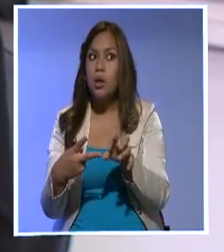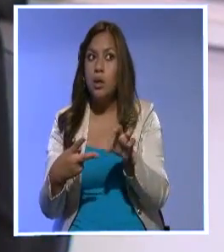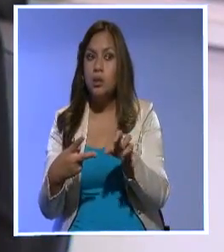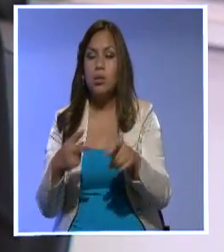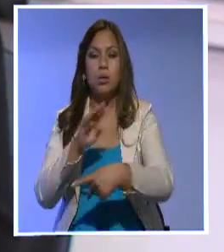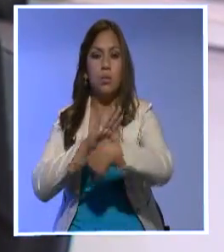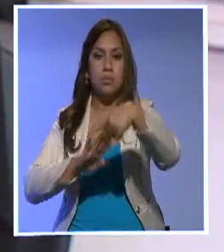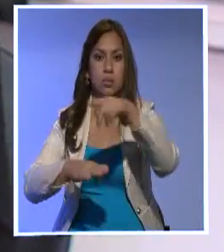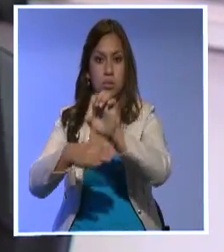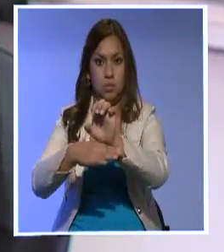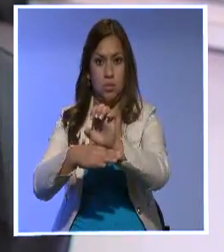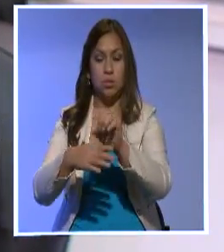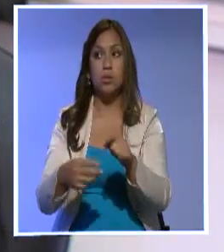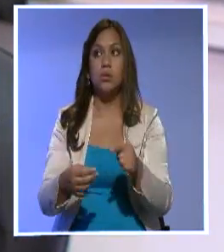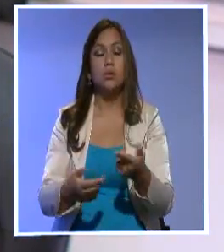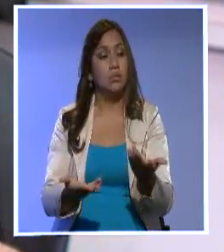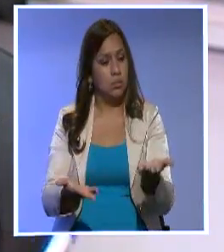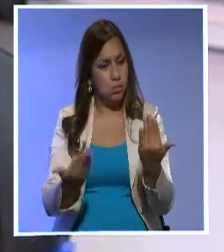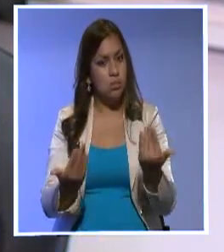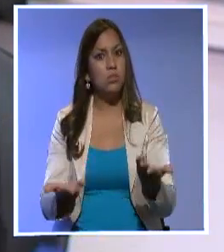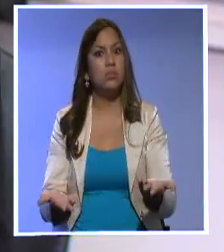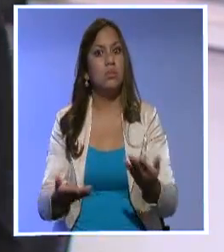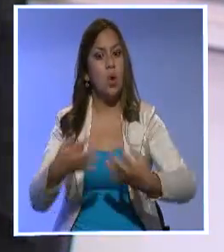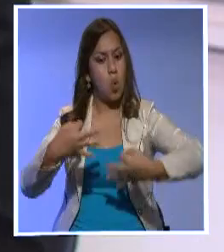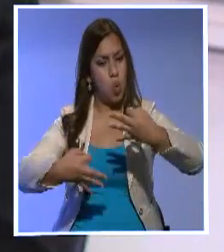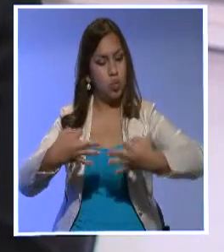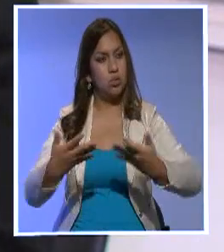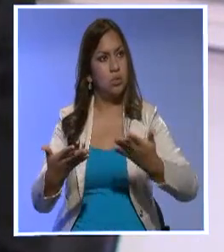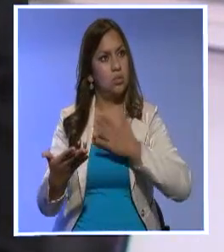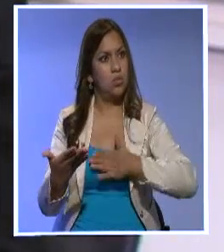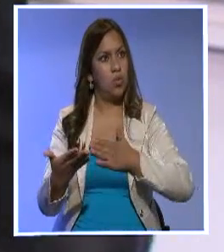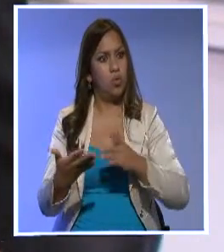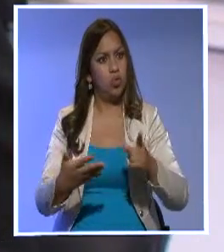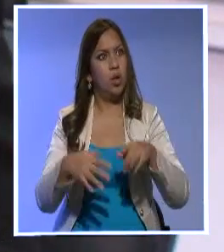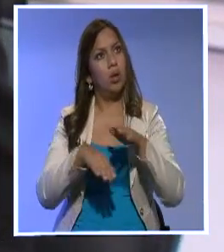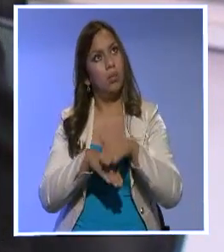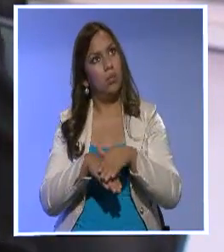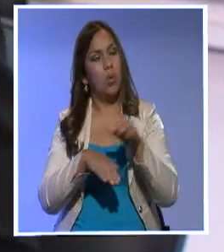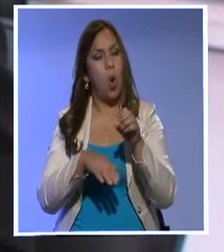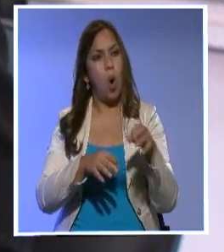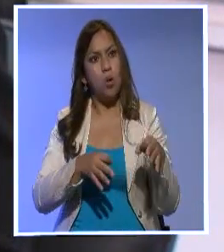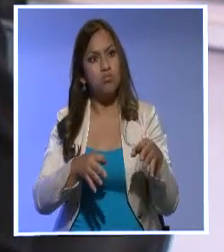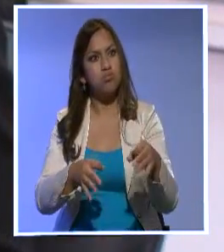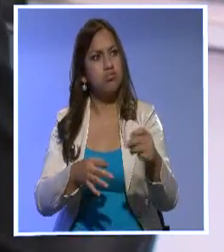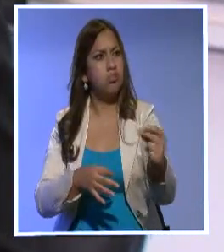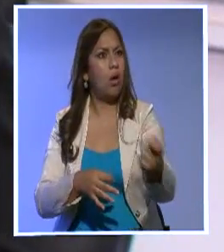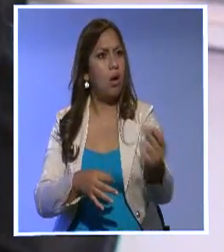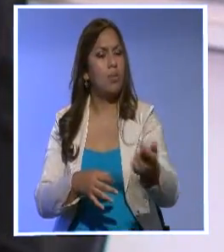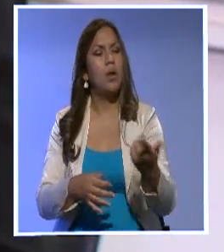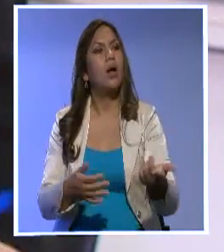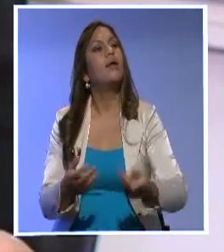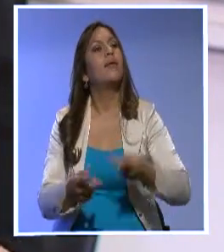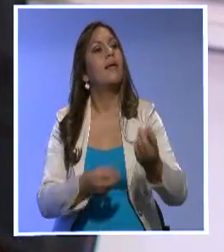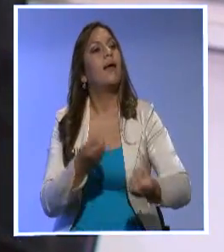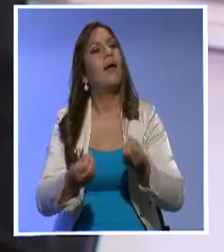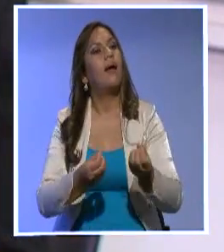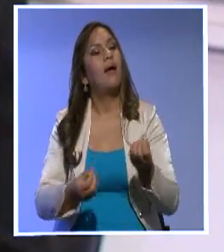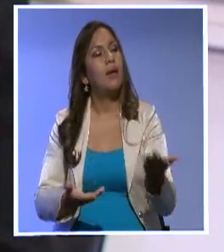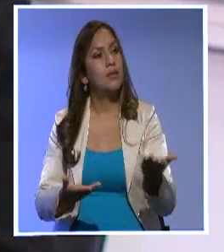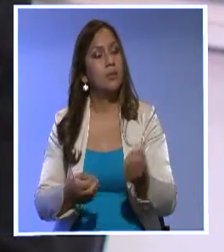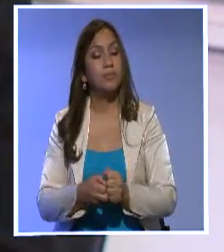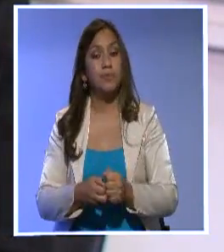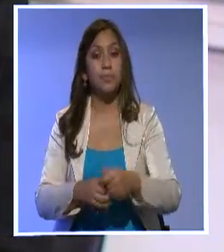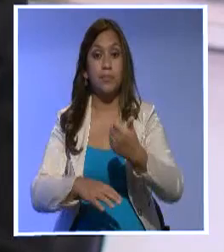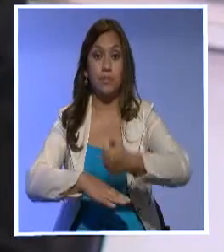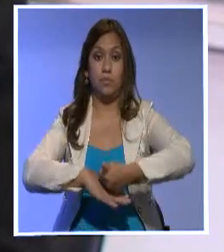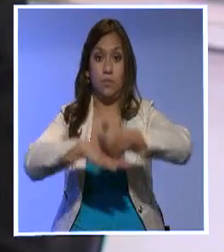dar cuentas ante la justicia ecuatoriana que a su vez es ante las y los ecuatorianos de tal manera que el fiscal